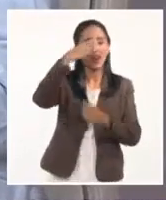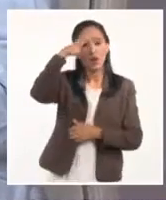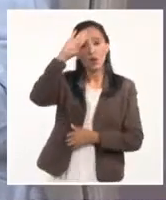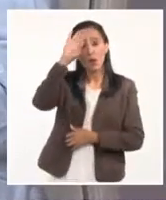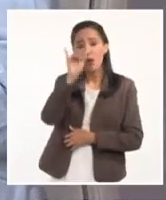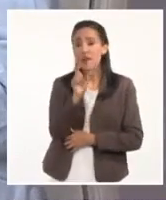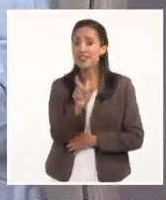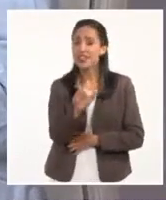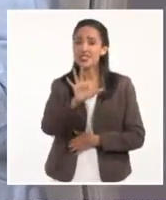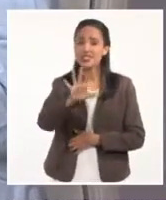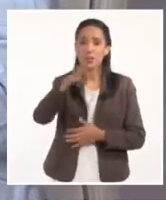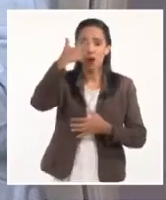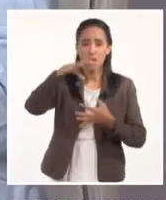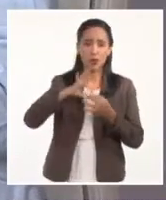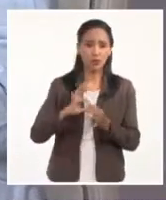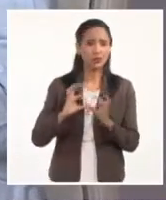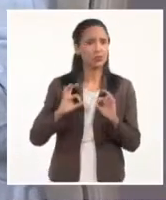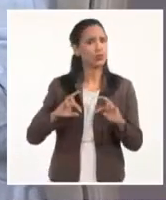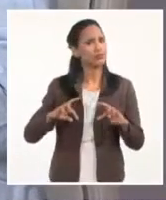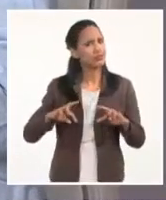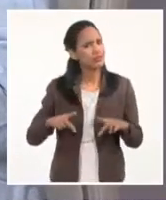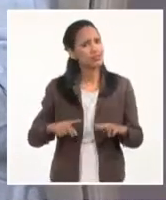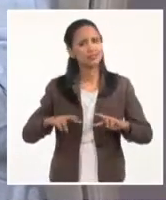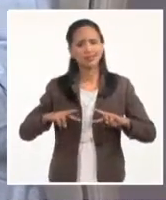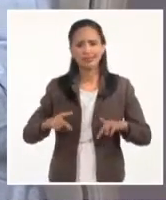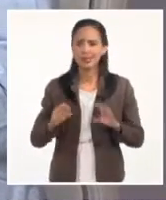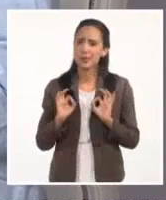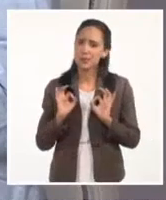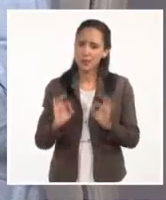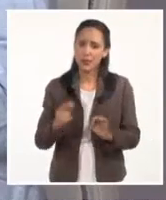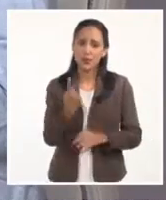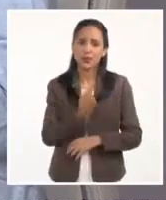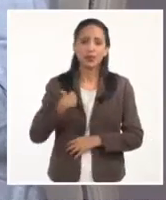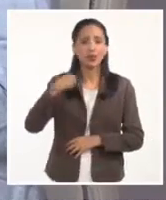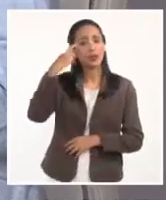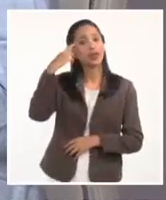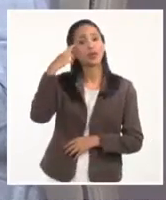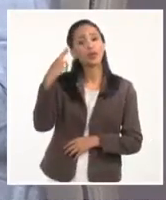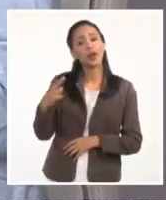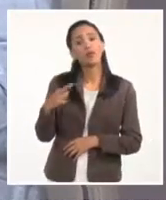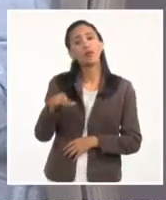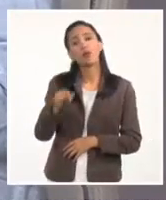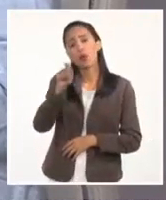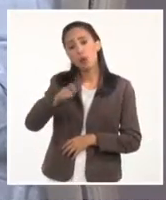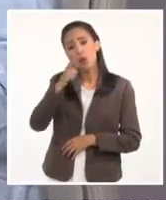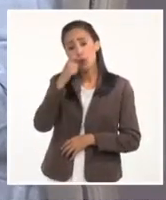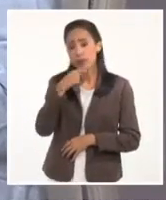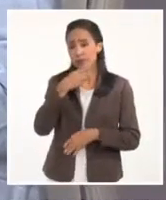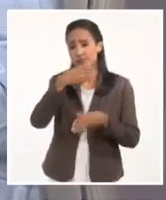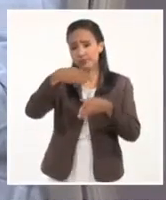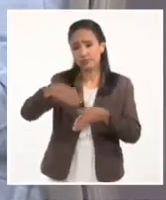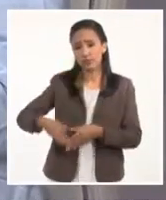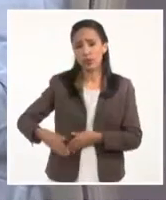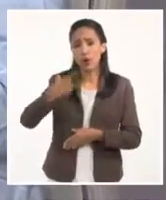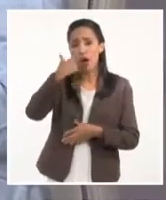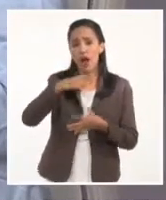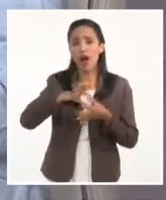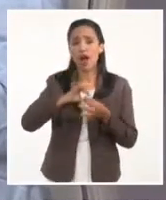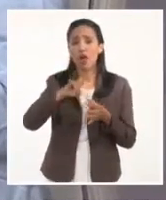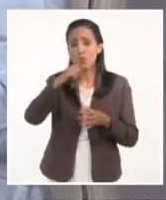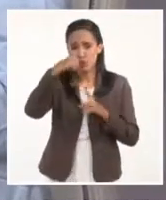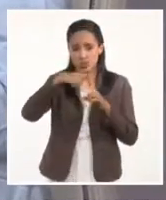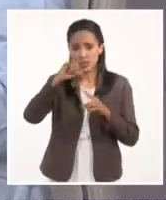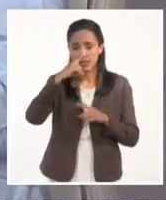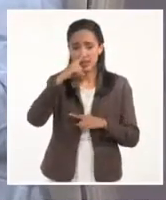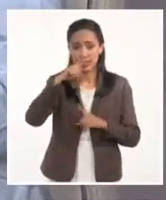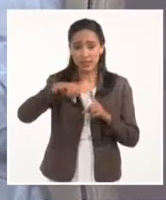millones veces y nosotros recordamos por ejemplo ya desaparecido austin tamargo que aunque la frase la ha repetido